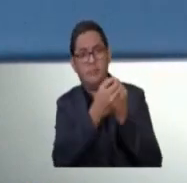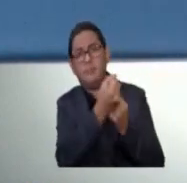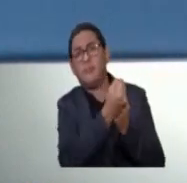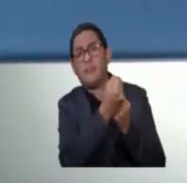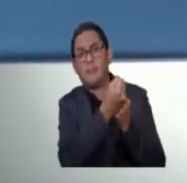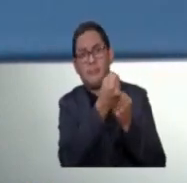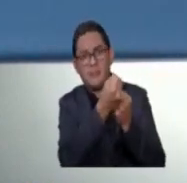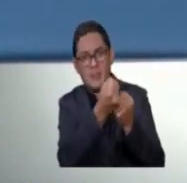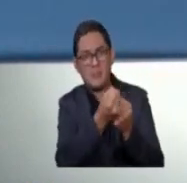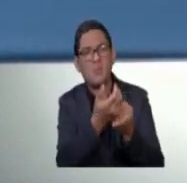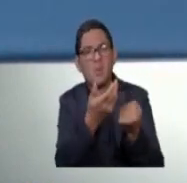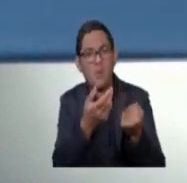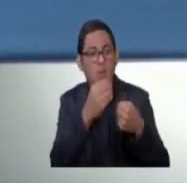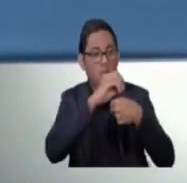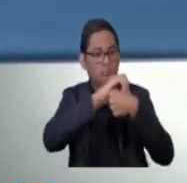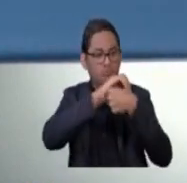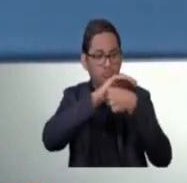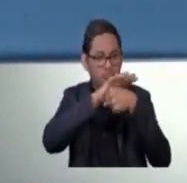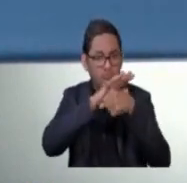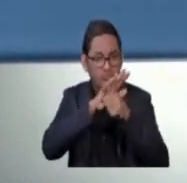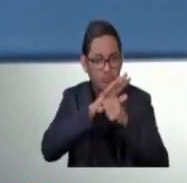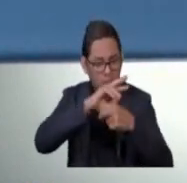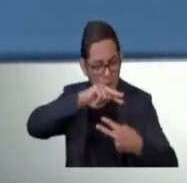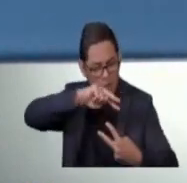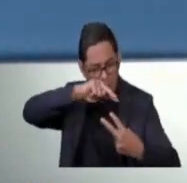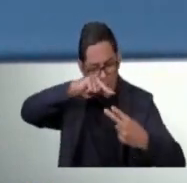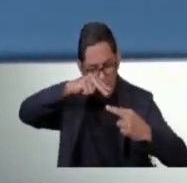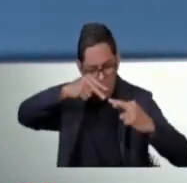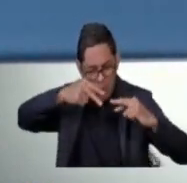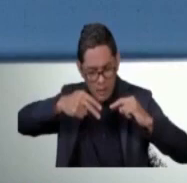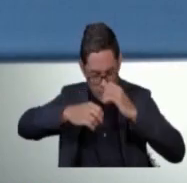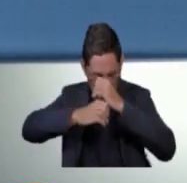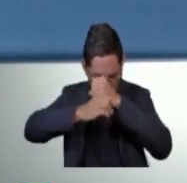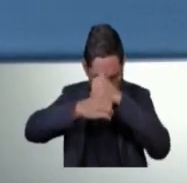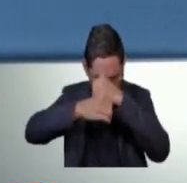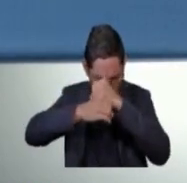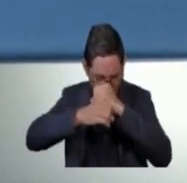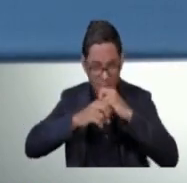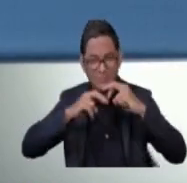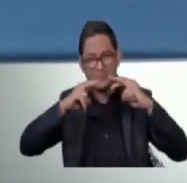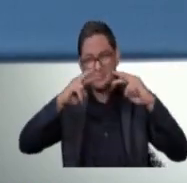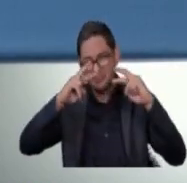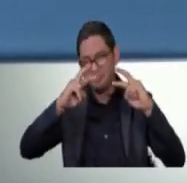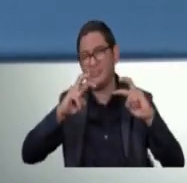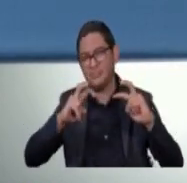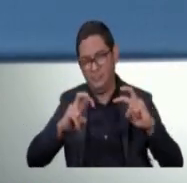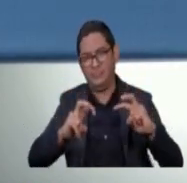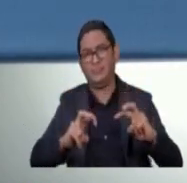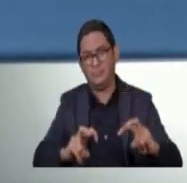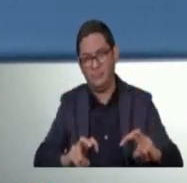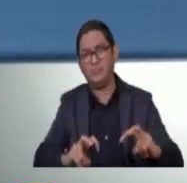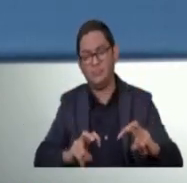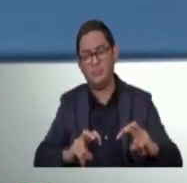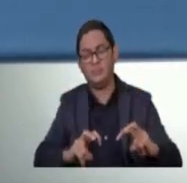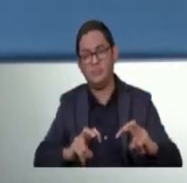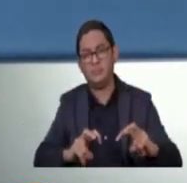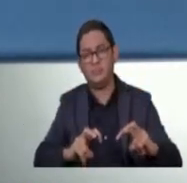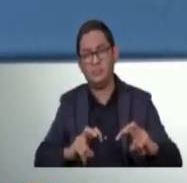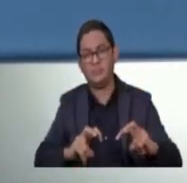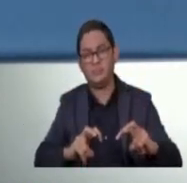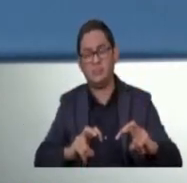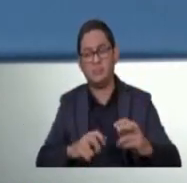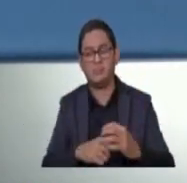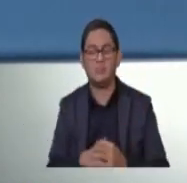identificación de las variantes de estas nuevas cepas ya sea con la secuenciación directa del virus o con